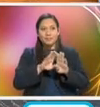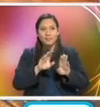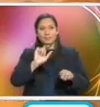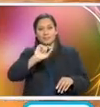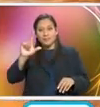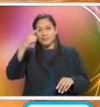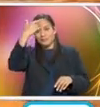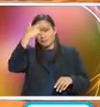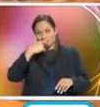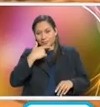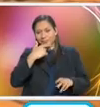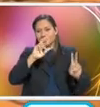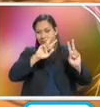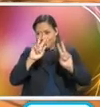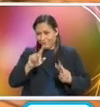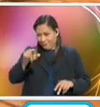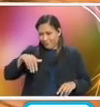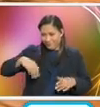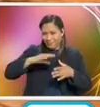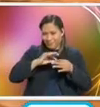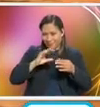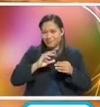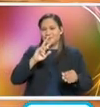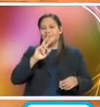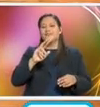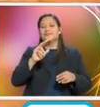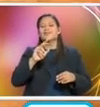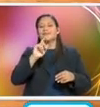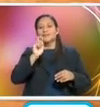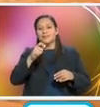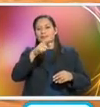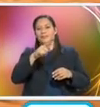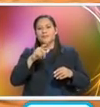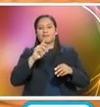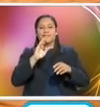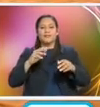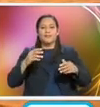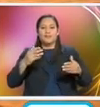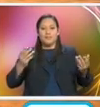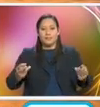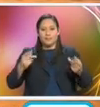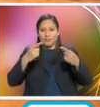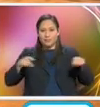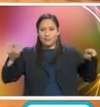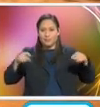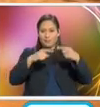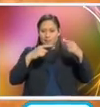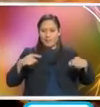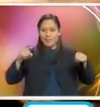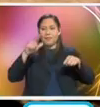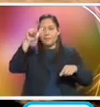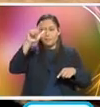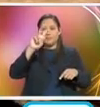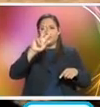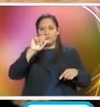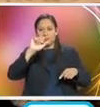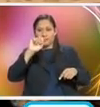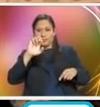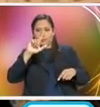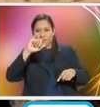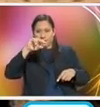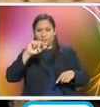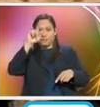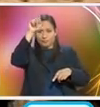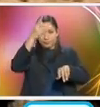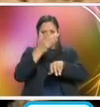famosa Noches de Verano de la que estabas mencionando, que sale, bueno, es parte del musical de Grease, de Vaselina. Allá en